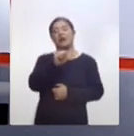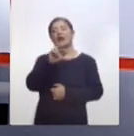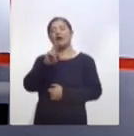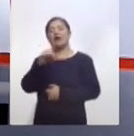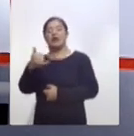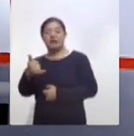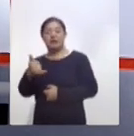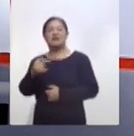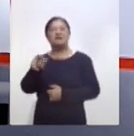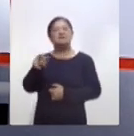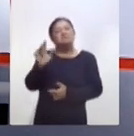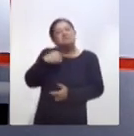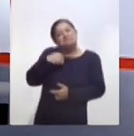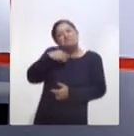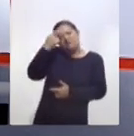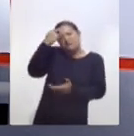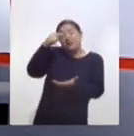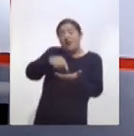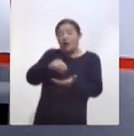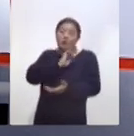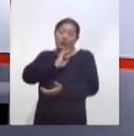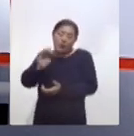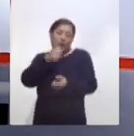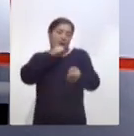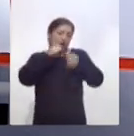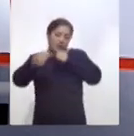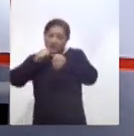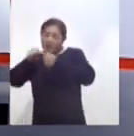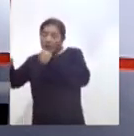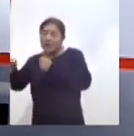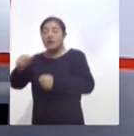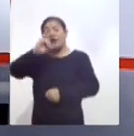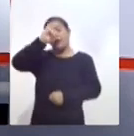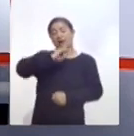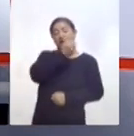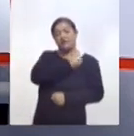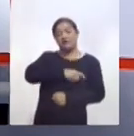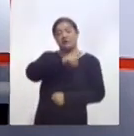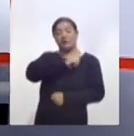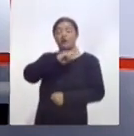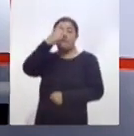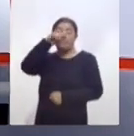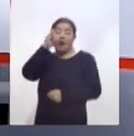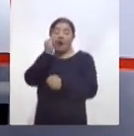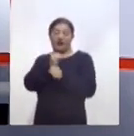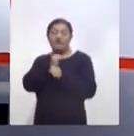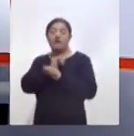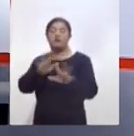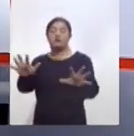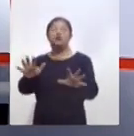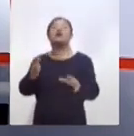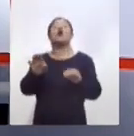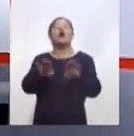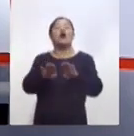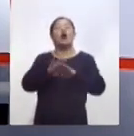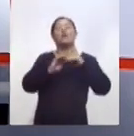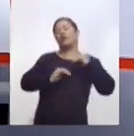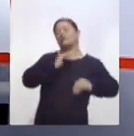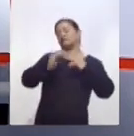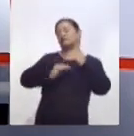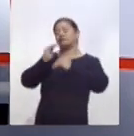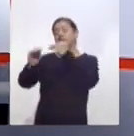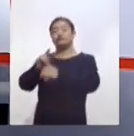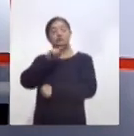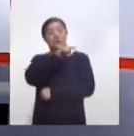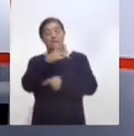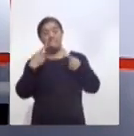sería conveniente que se entrevistara al secretario de Salud del Estado para que informe sobre la evolución de los casos